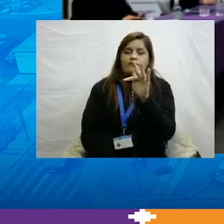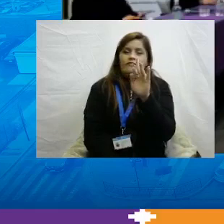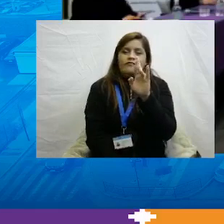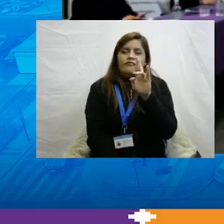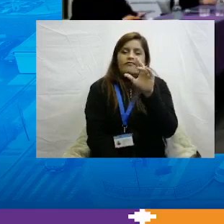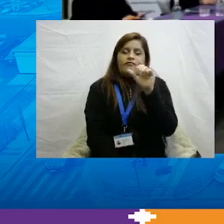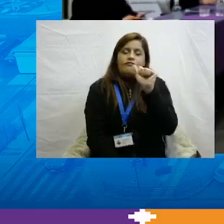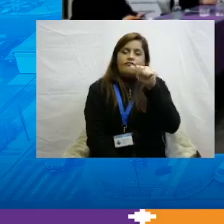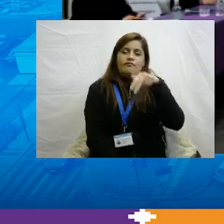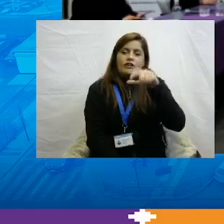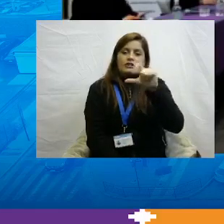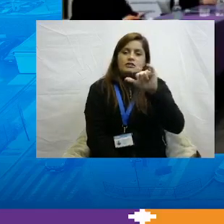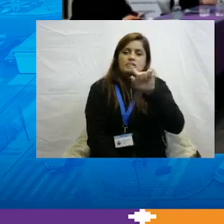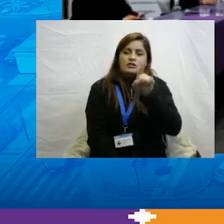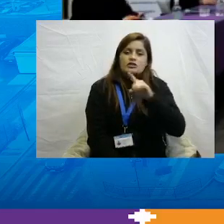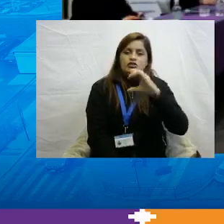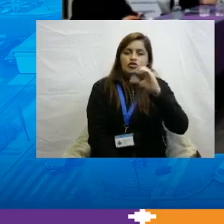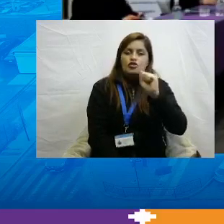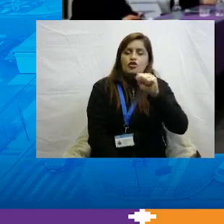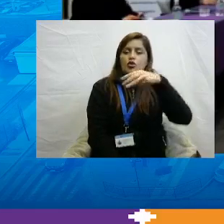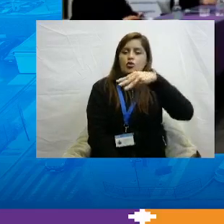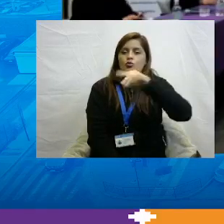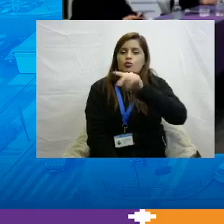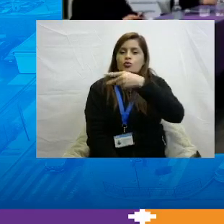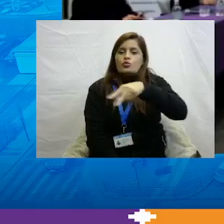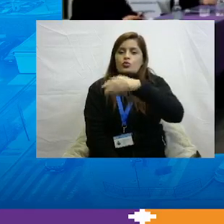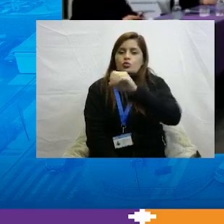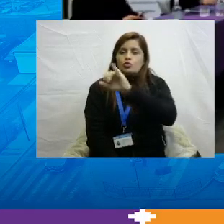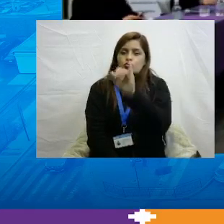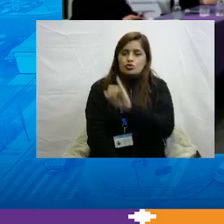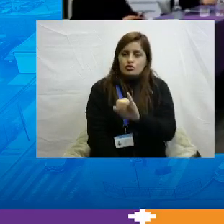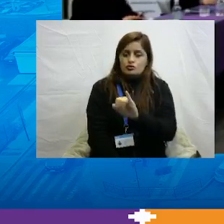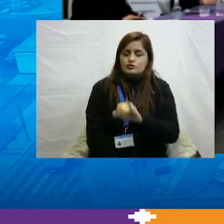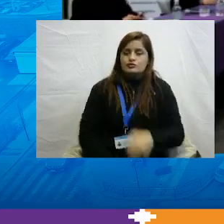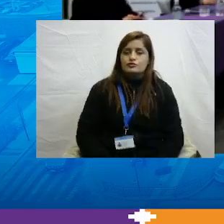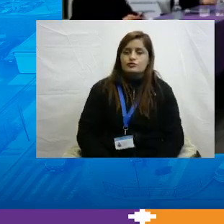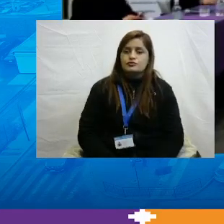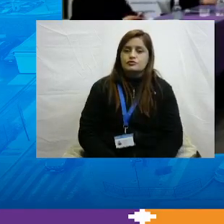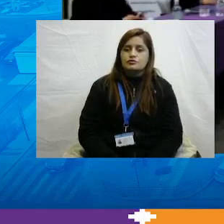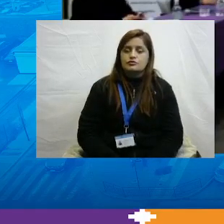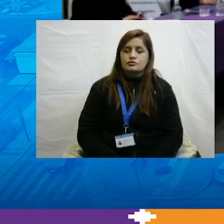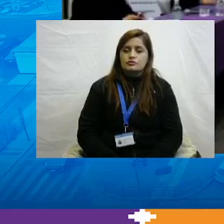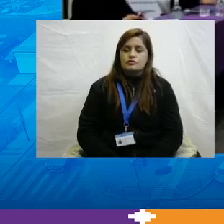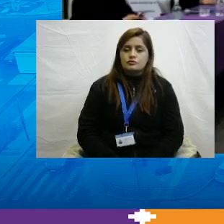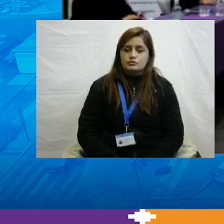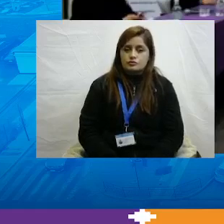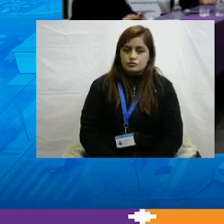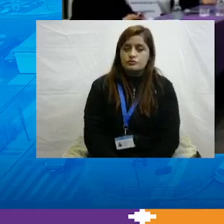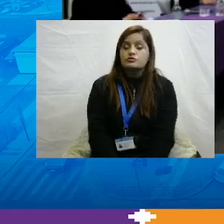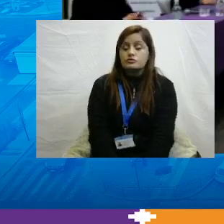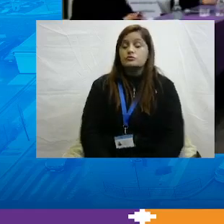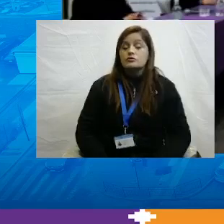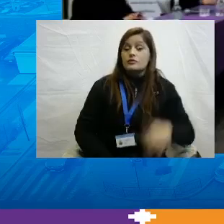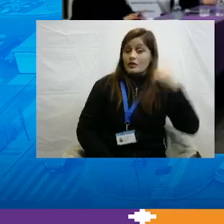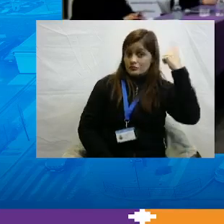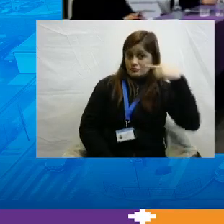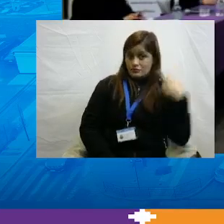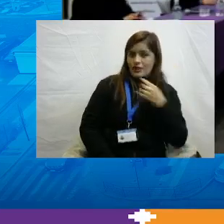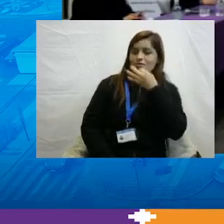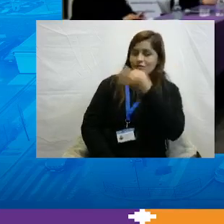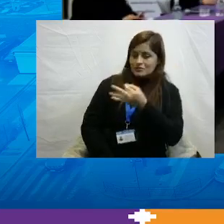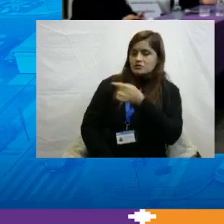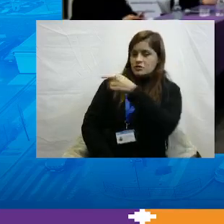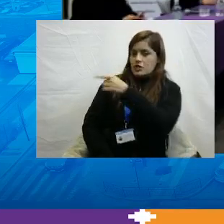agradecería, alcaldesa. Eso. Muchas gracias. Gracias, concejal. Está también presente el encargado de la oficina de deportes, Francisco